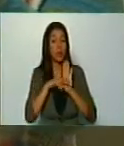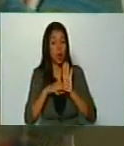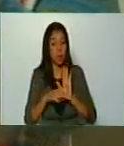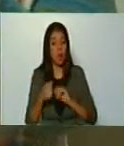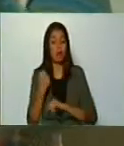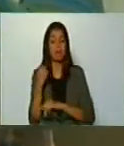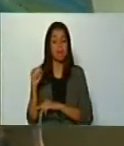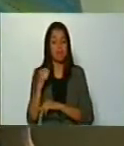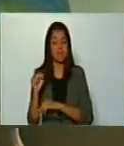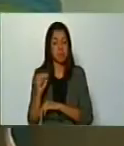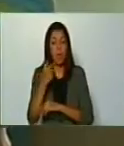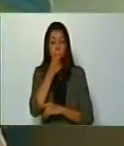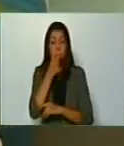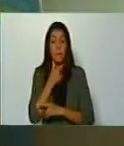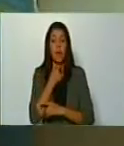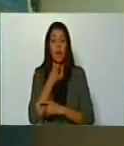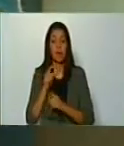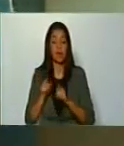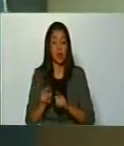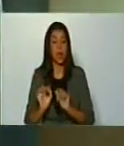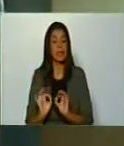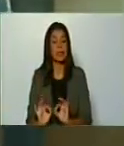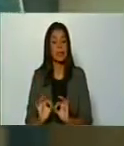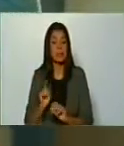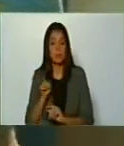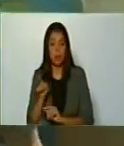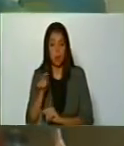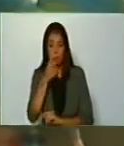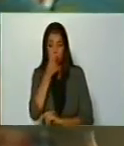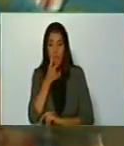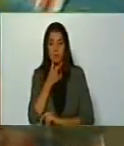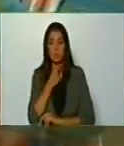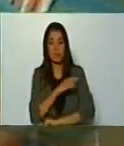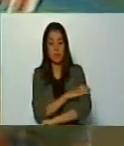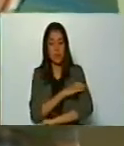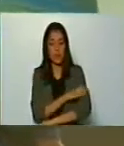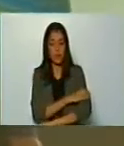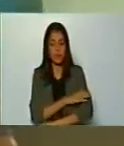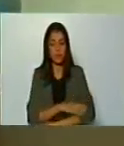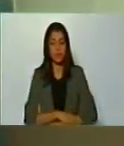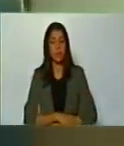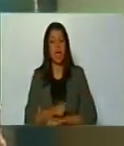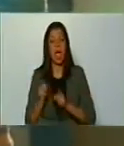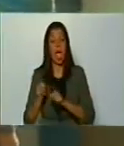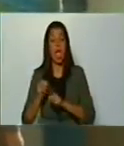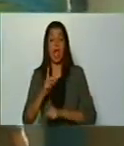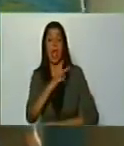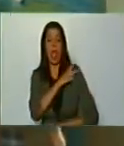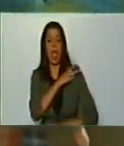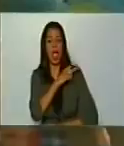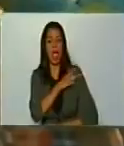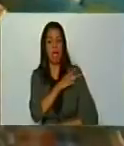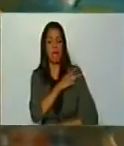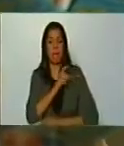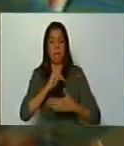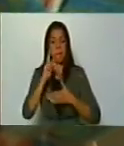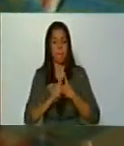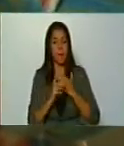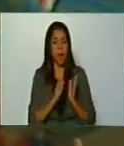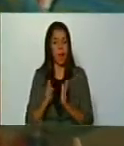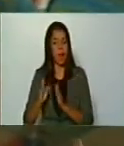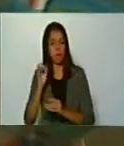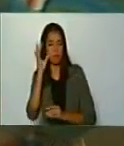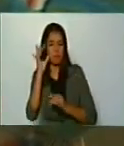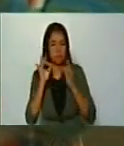fueron violentados expresamente por Freddy Guevara. Él era el jefe. Pero además, ¿saben qué? Lo peor de